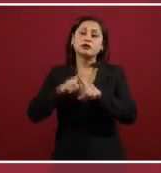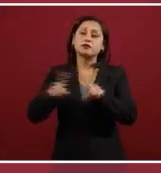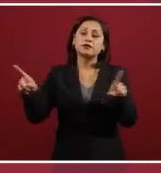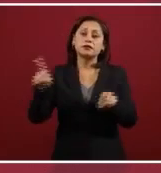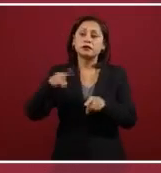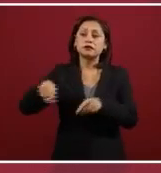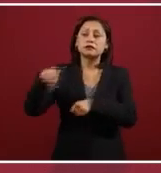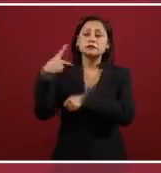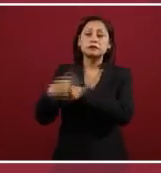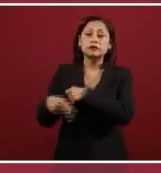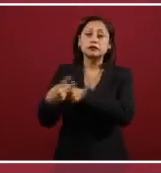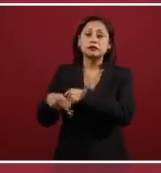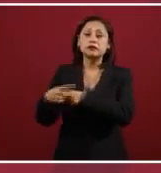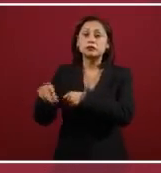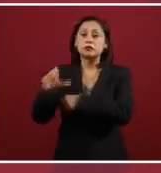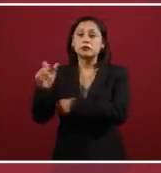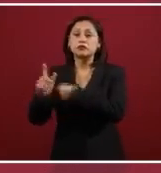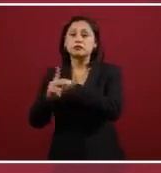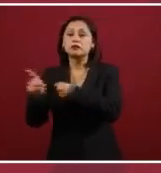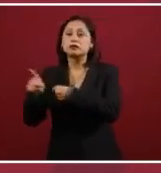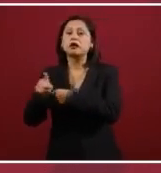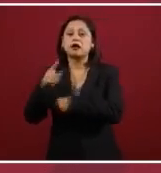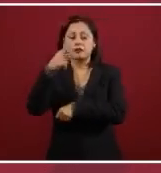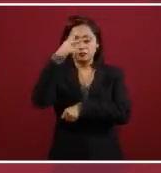Esto viene de lejos,